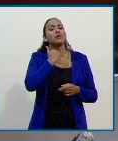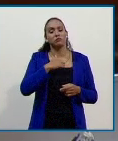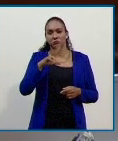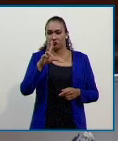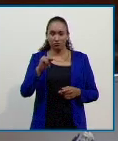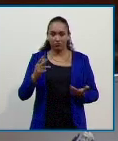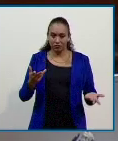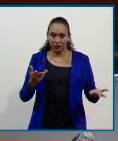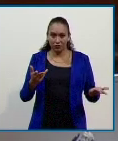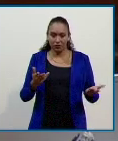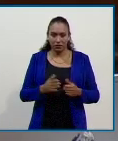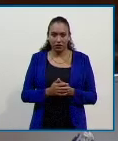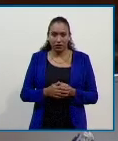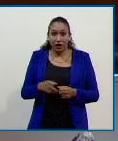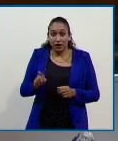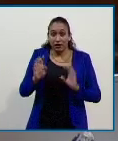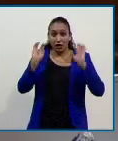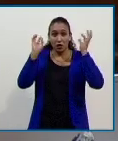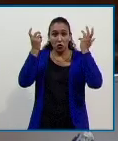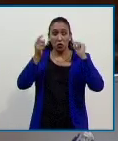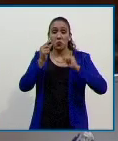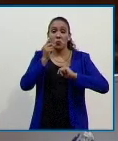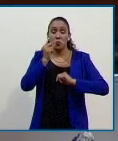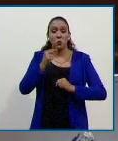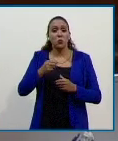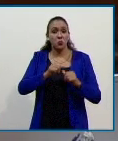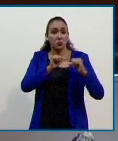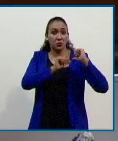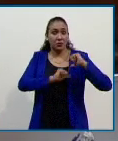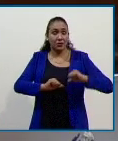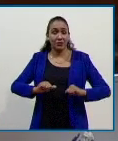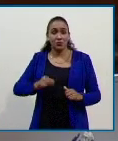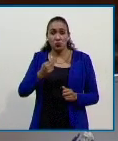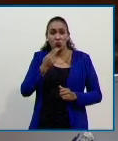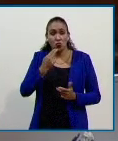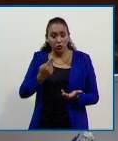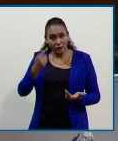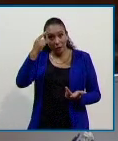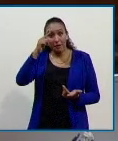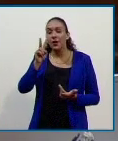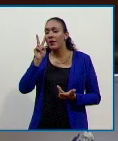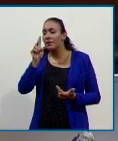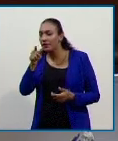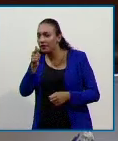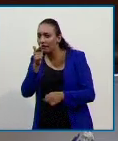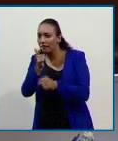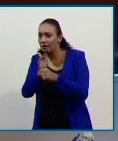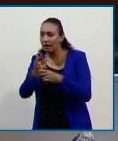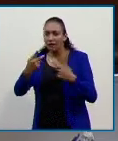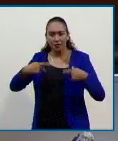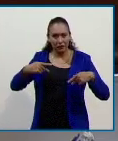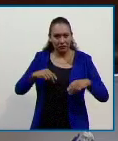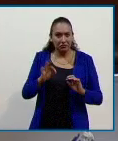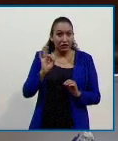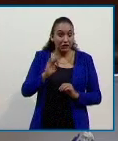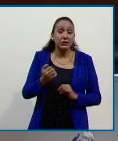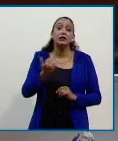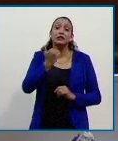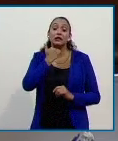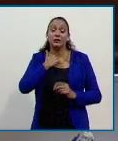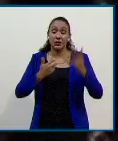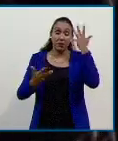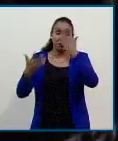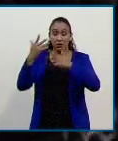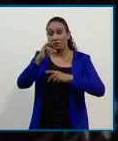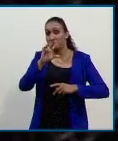propio, sino son exámenes aplicados por la Autoridad de Tránsito para determinar el posible estado de ebriedad del